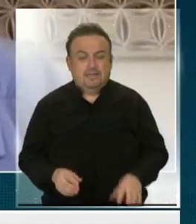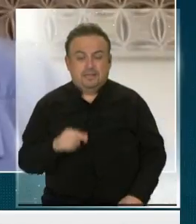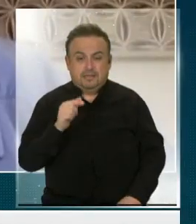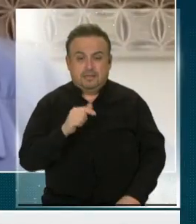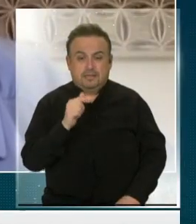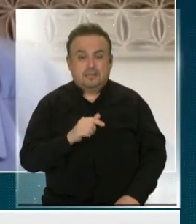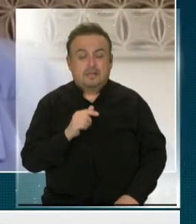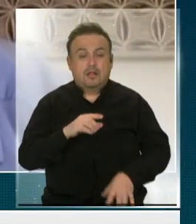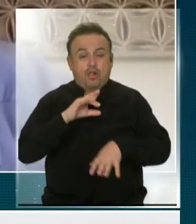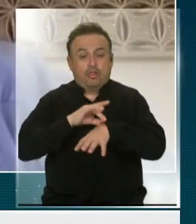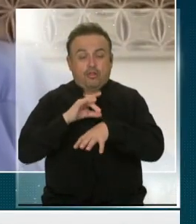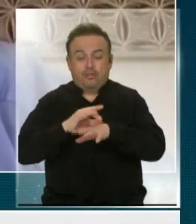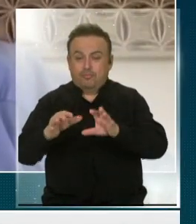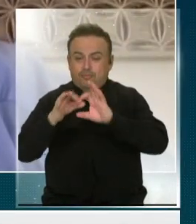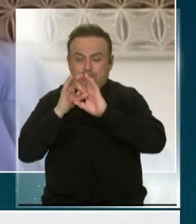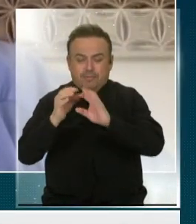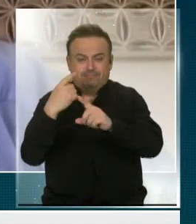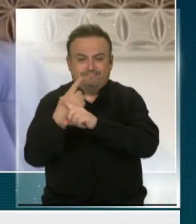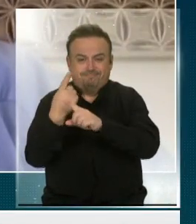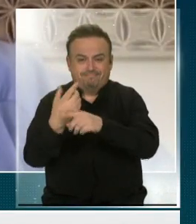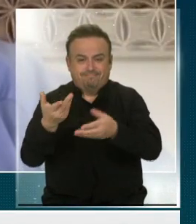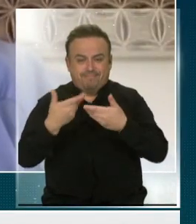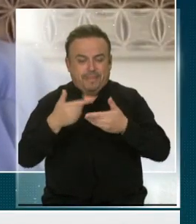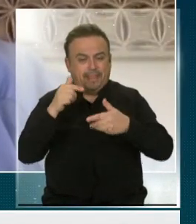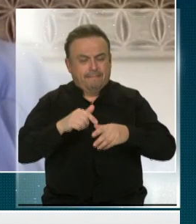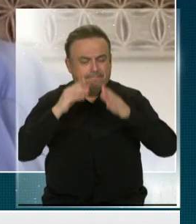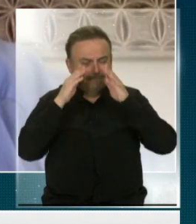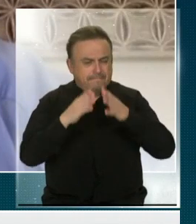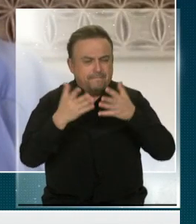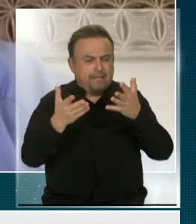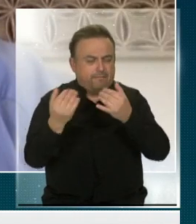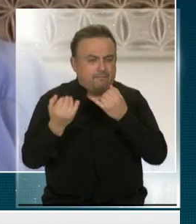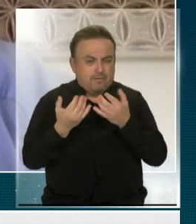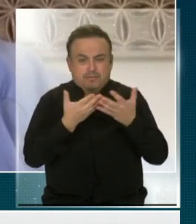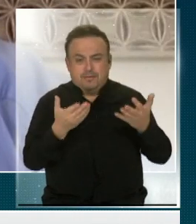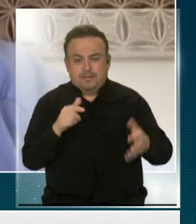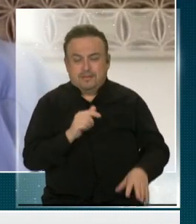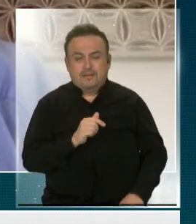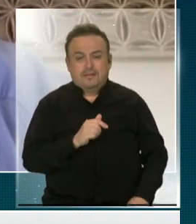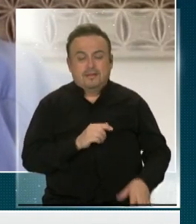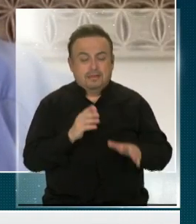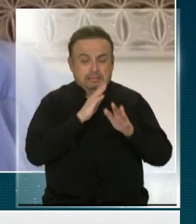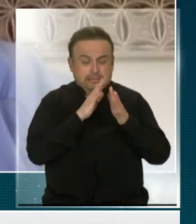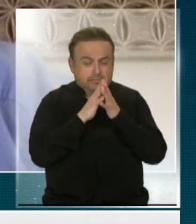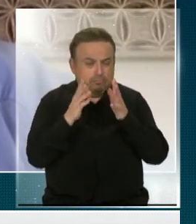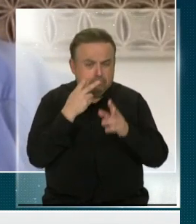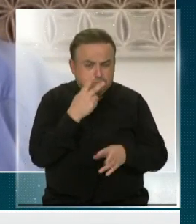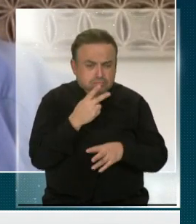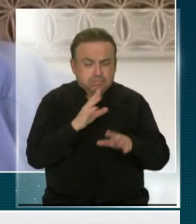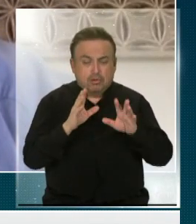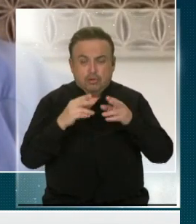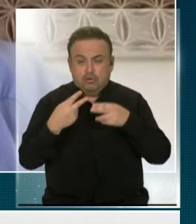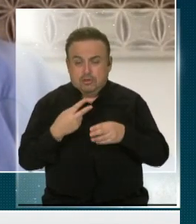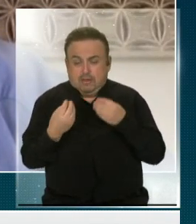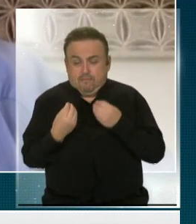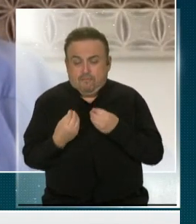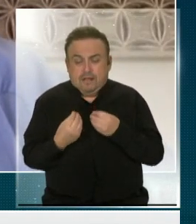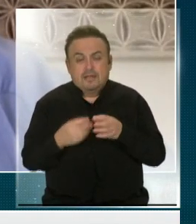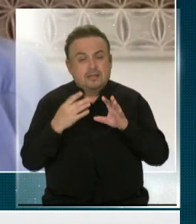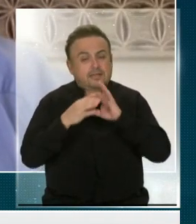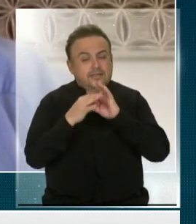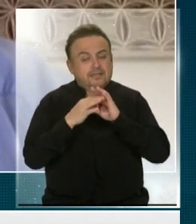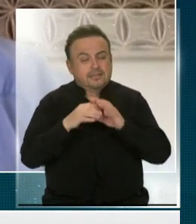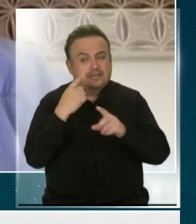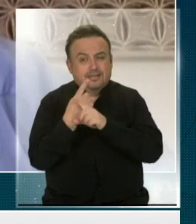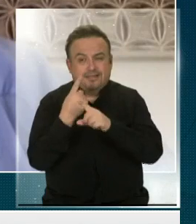doctor miguel o ryan muchísimas gracias por conversar con nosotros vamos a estar siguiendo esta información por supuesto muy muy de cerca esperando buenas noticias muchas gracias